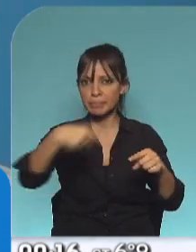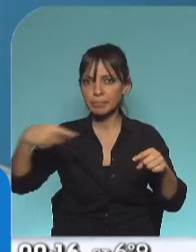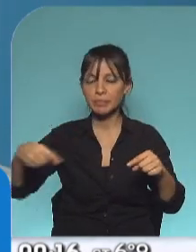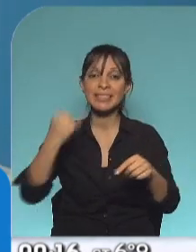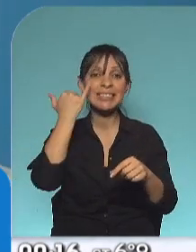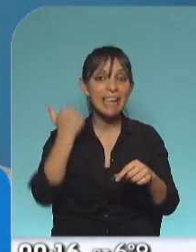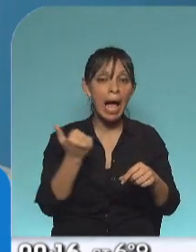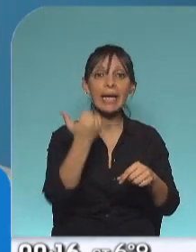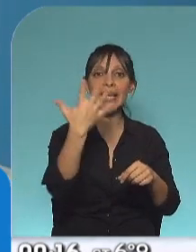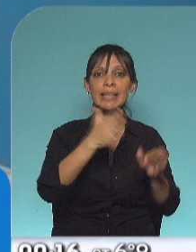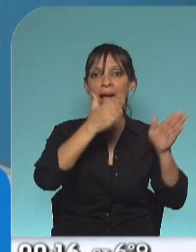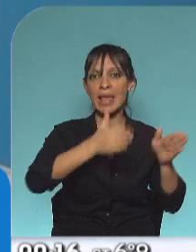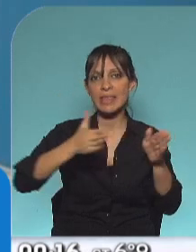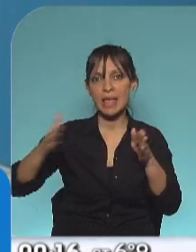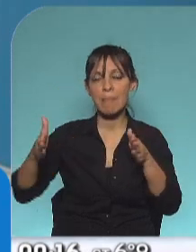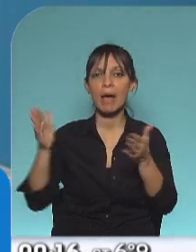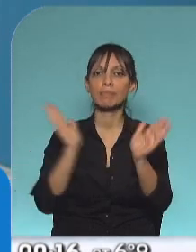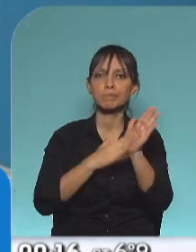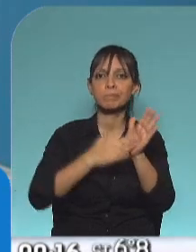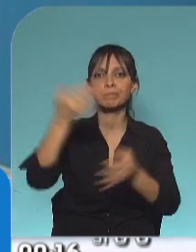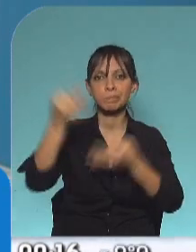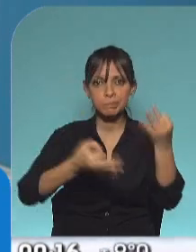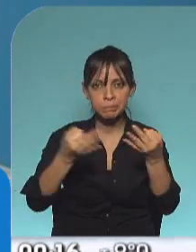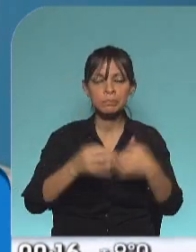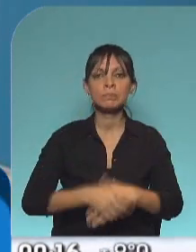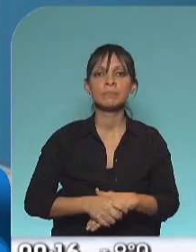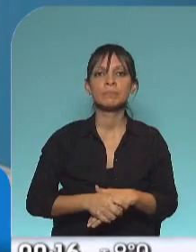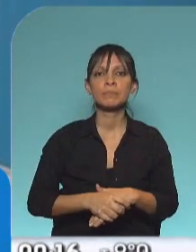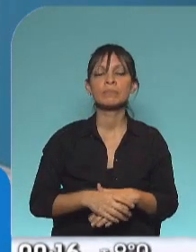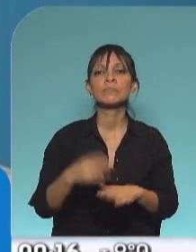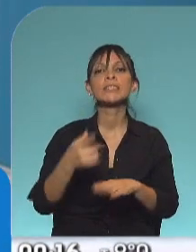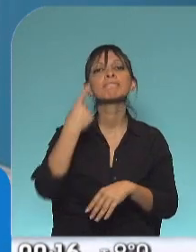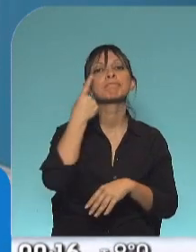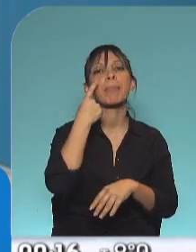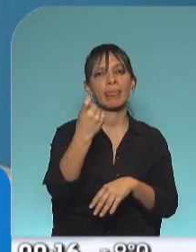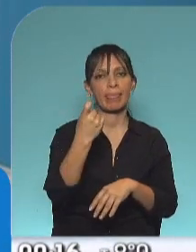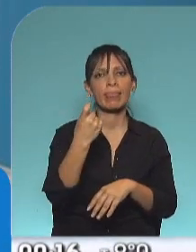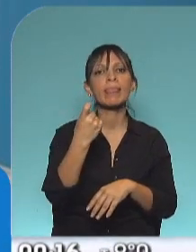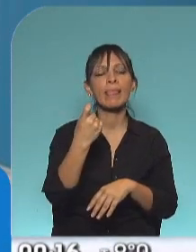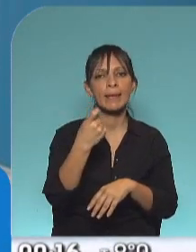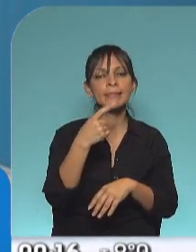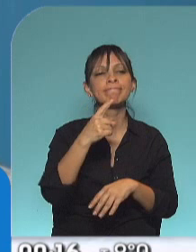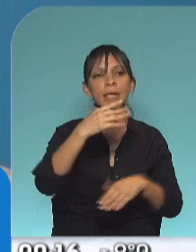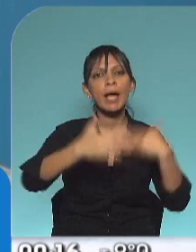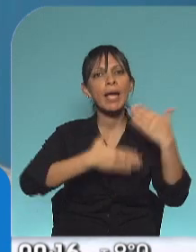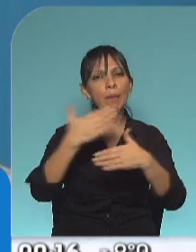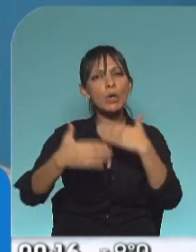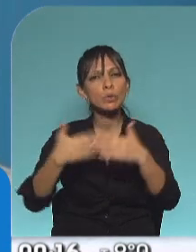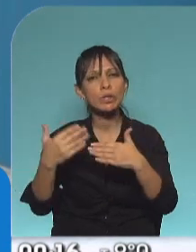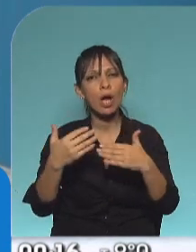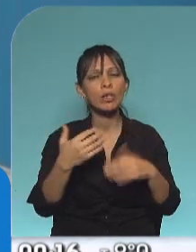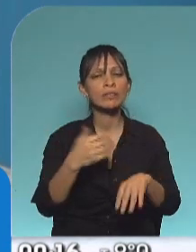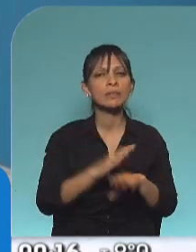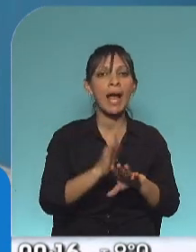etapa de testeos que venimos realizando. Lo que se advierte y se ve en la evolución de los casos que hemos detectado en